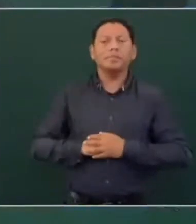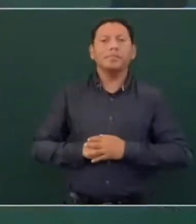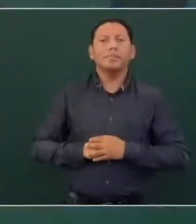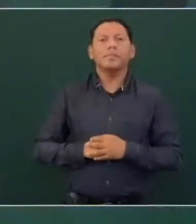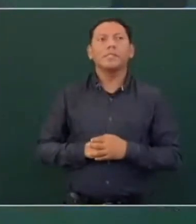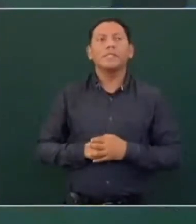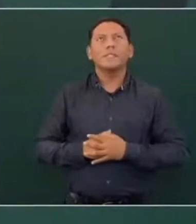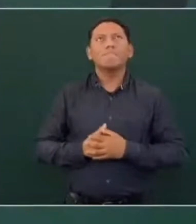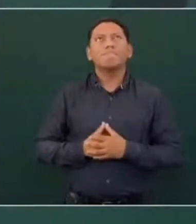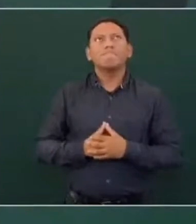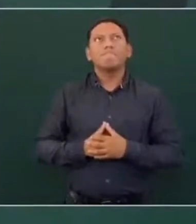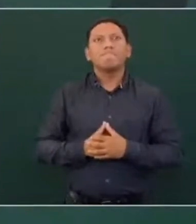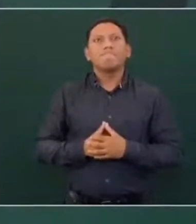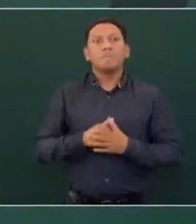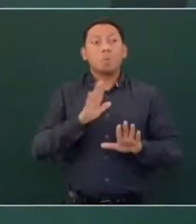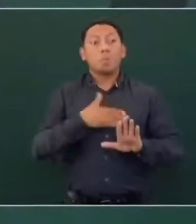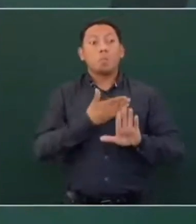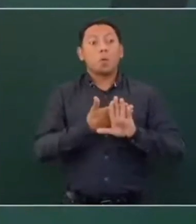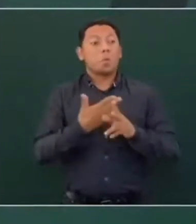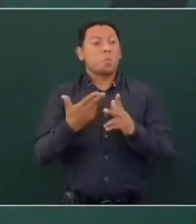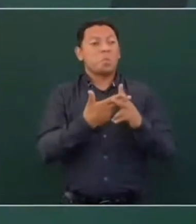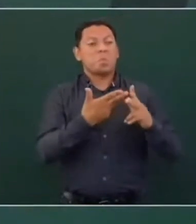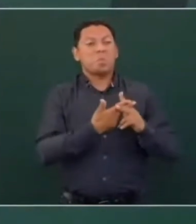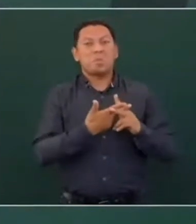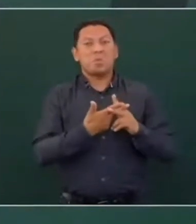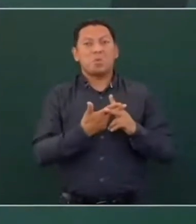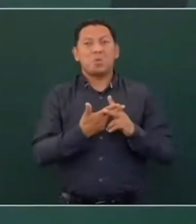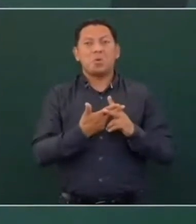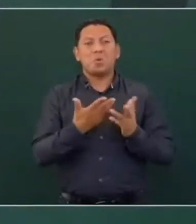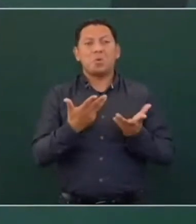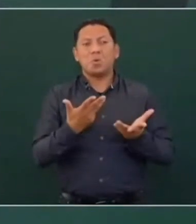más problemas de homicidio?